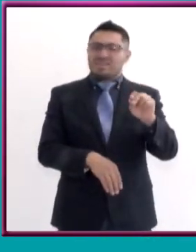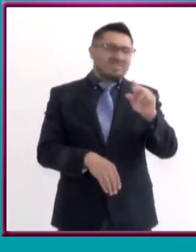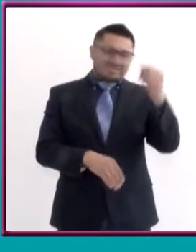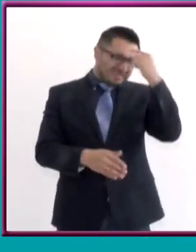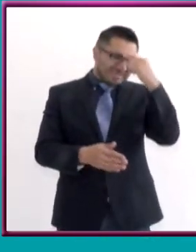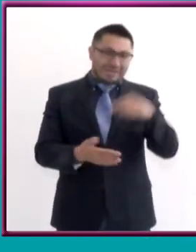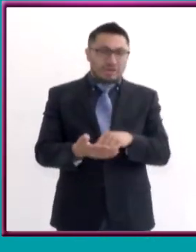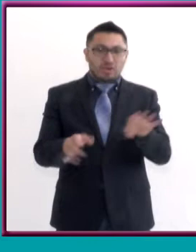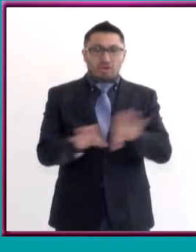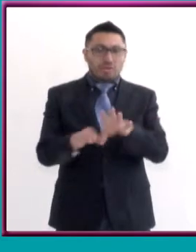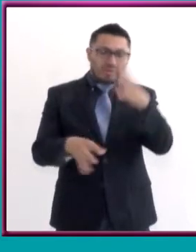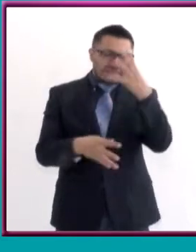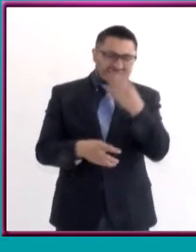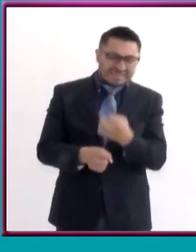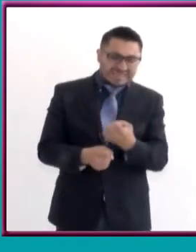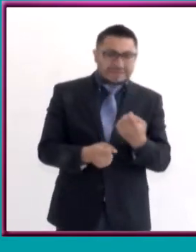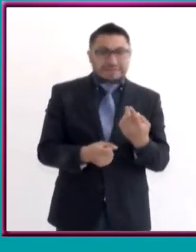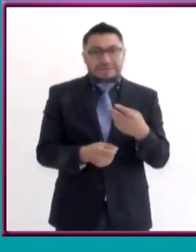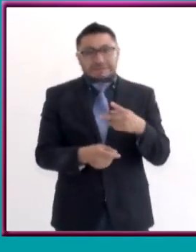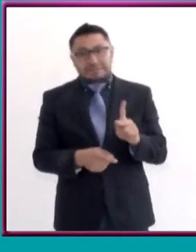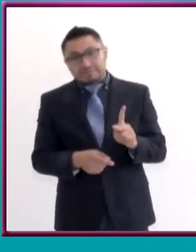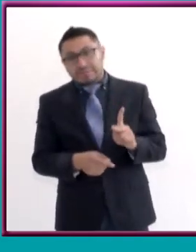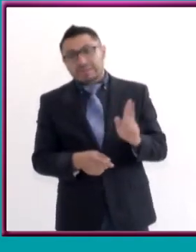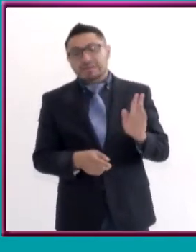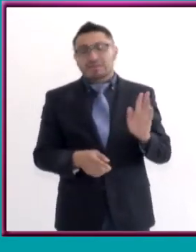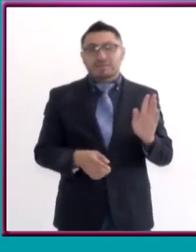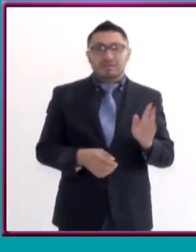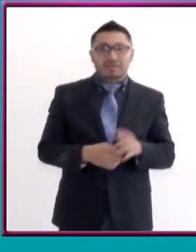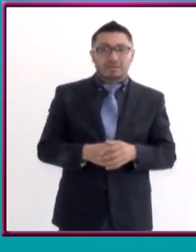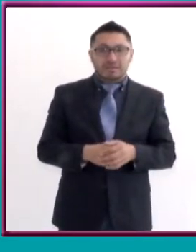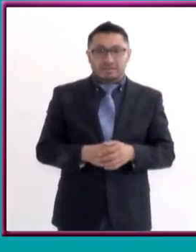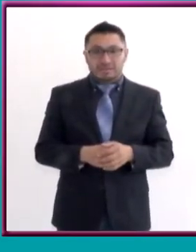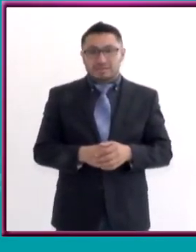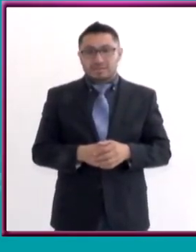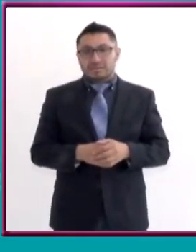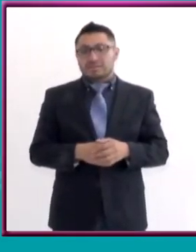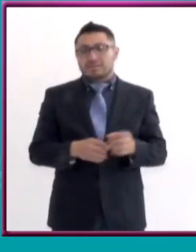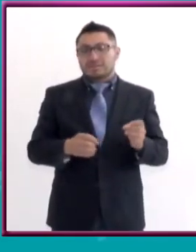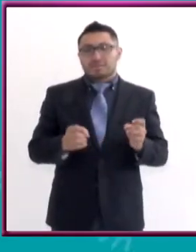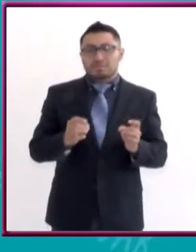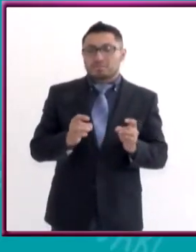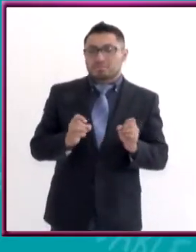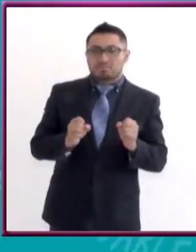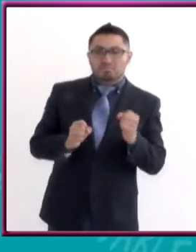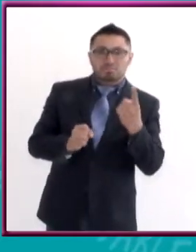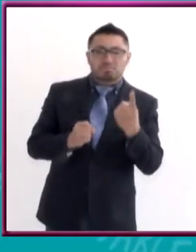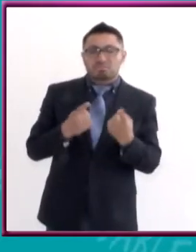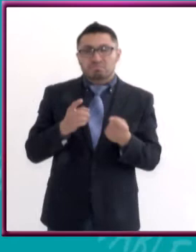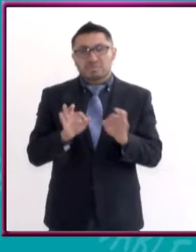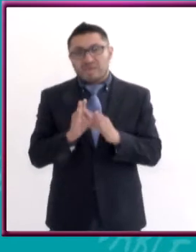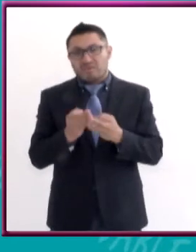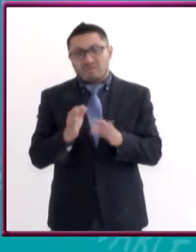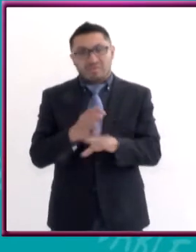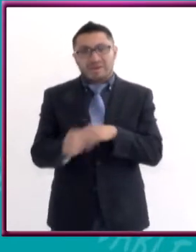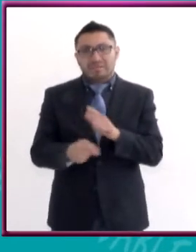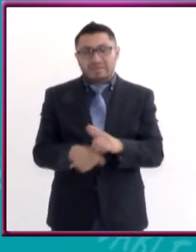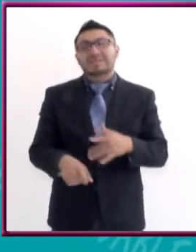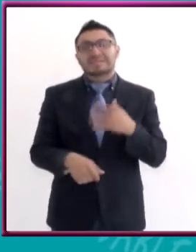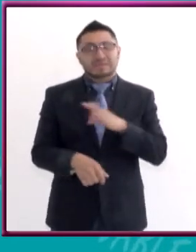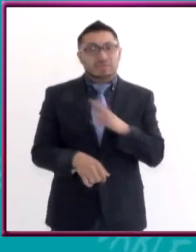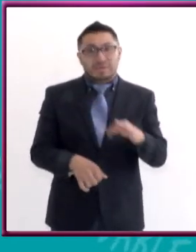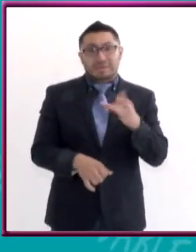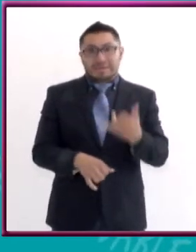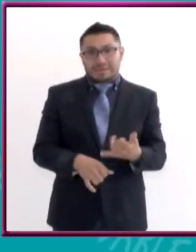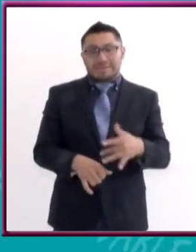No creo realmente que sea tristeza como tal, pero de alguna manera los animales pueden sentir